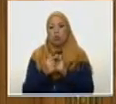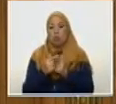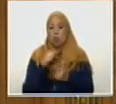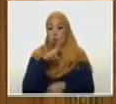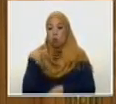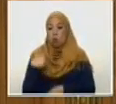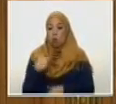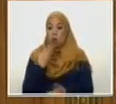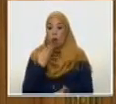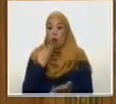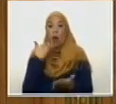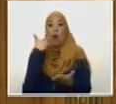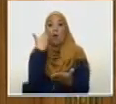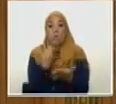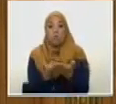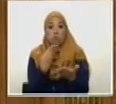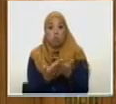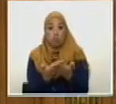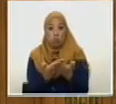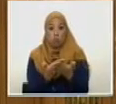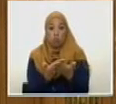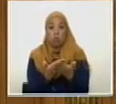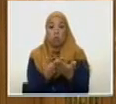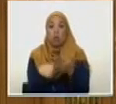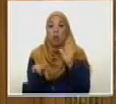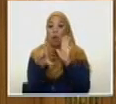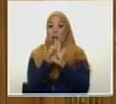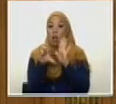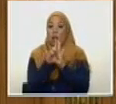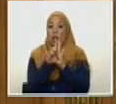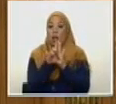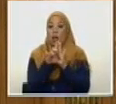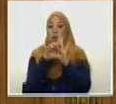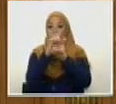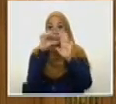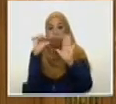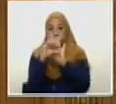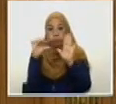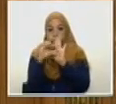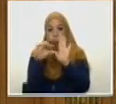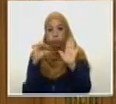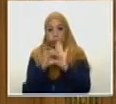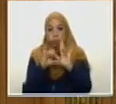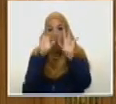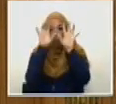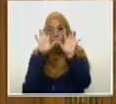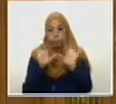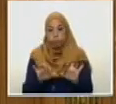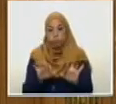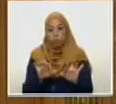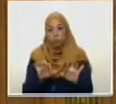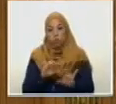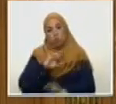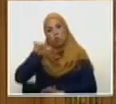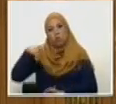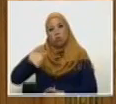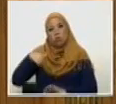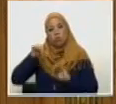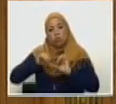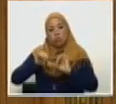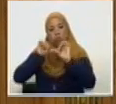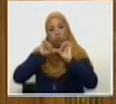acá, en la letra de este acuerdo, que nosotros